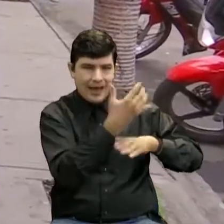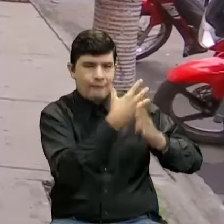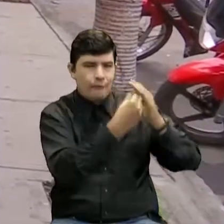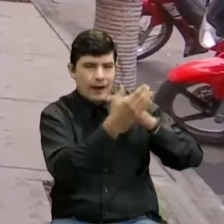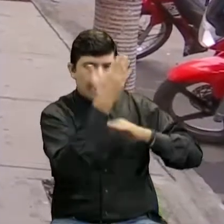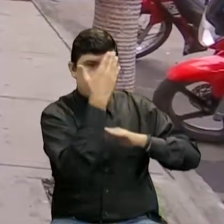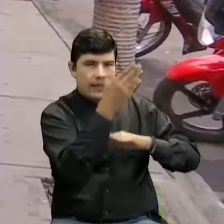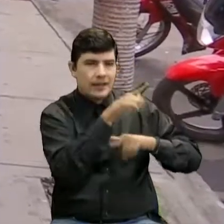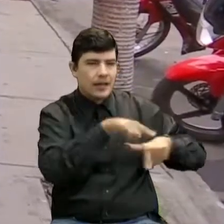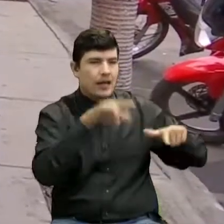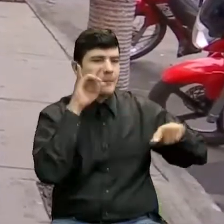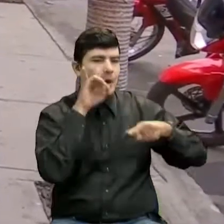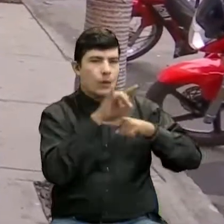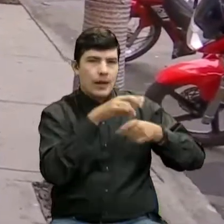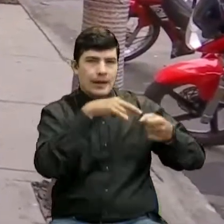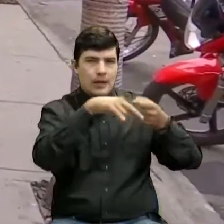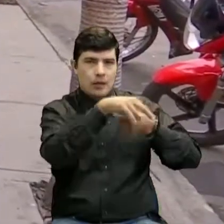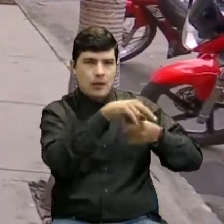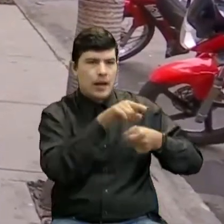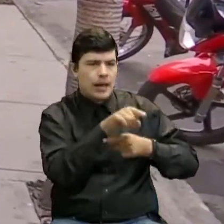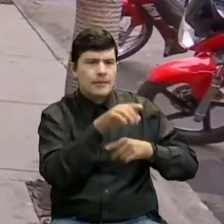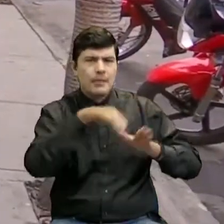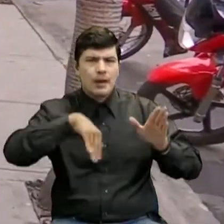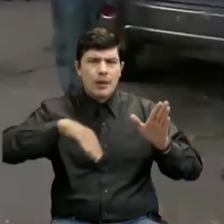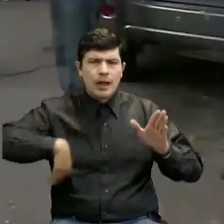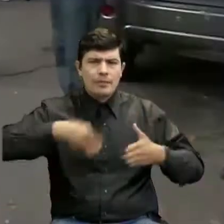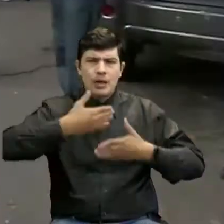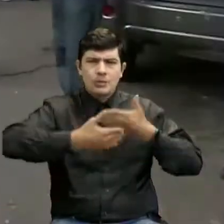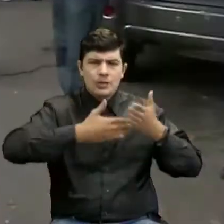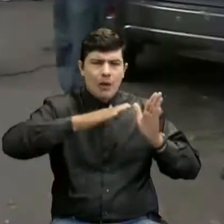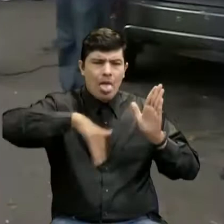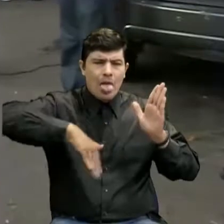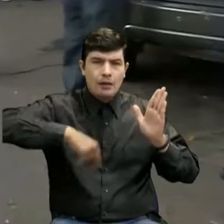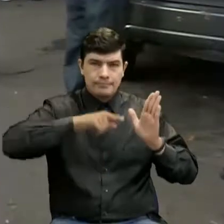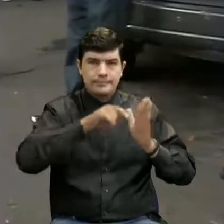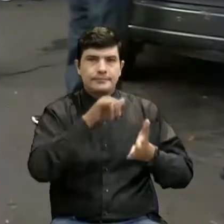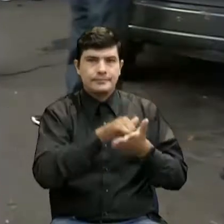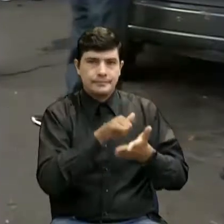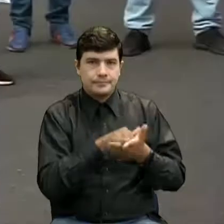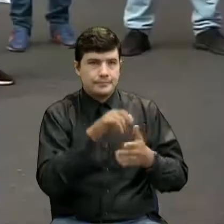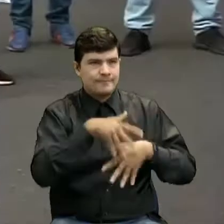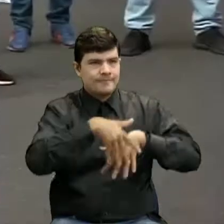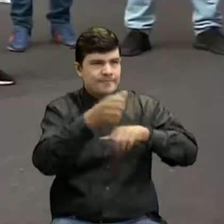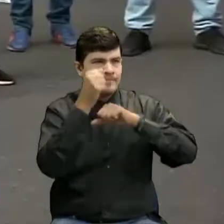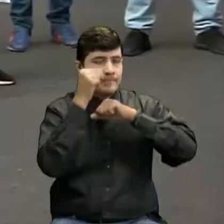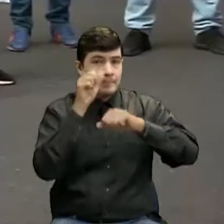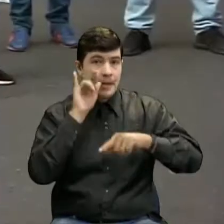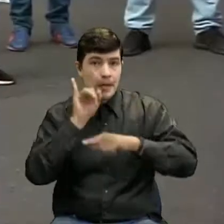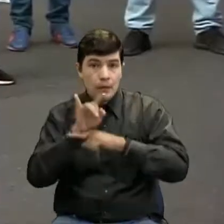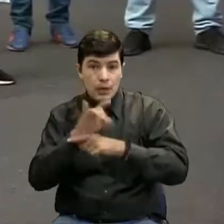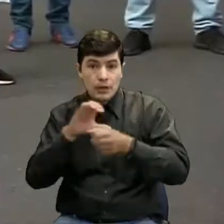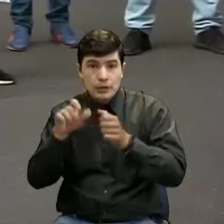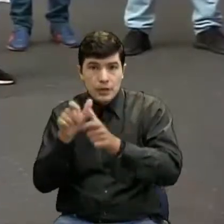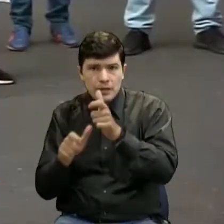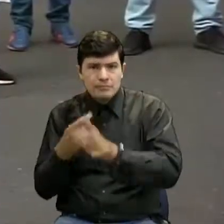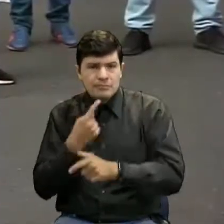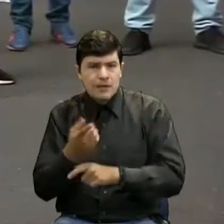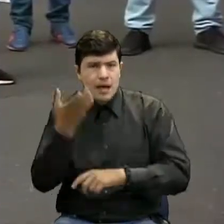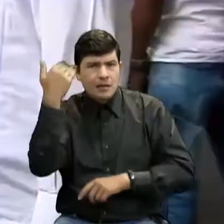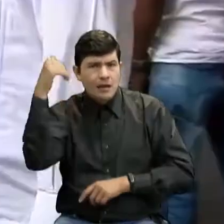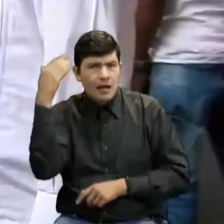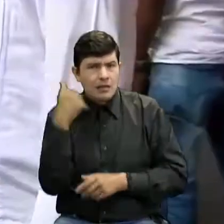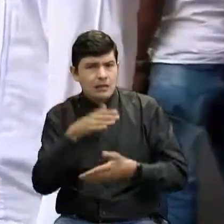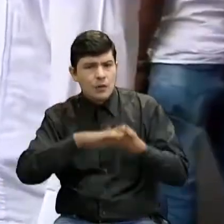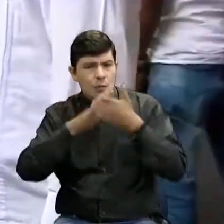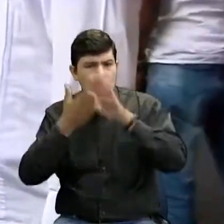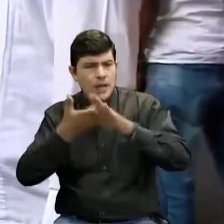unos procesos que están represados la protesta fue generada según los mejores ciudadanos por el represamiento de denuncias que han hecho